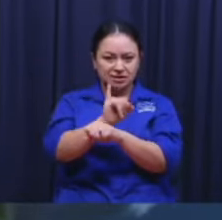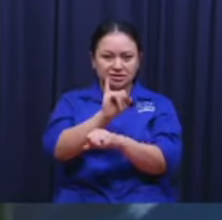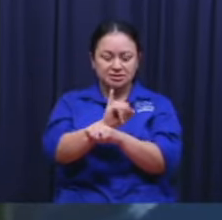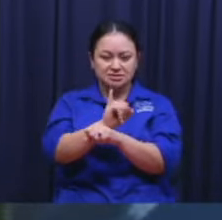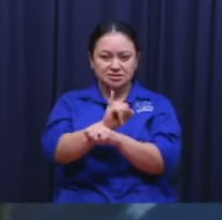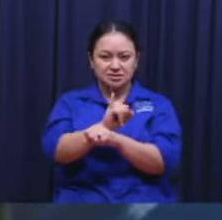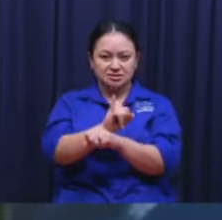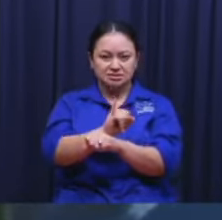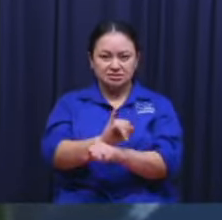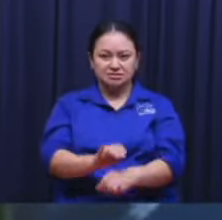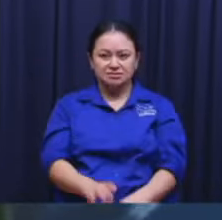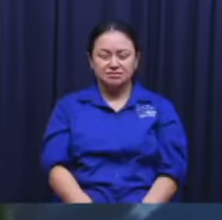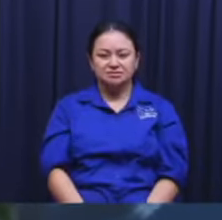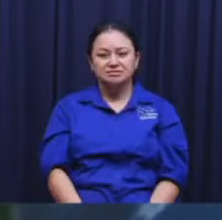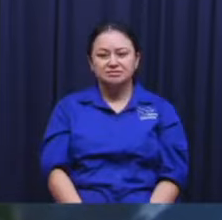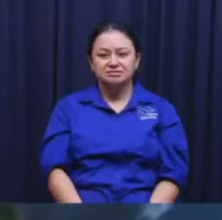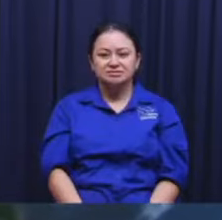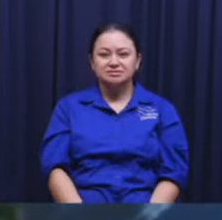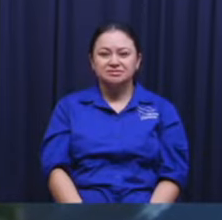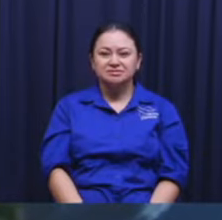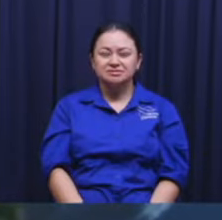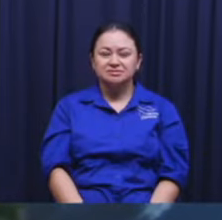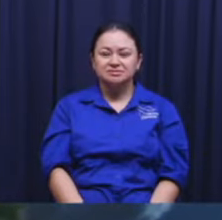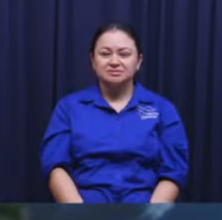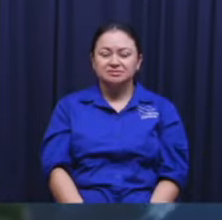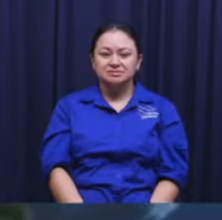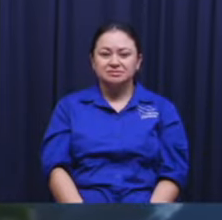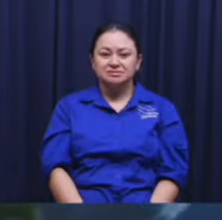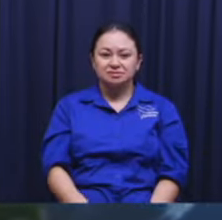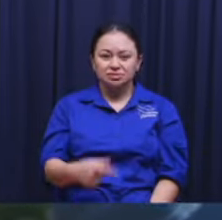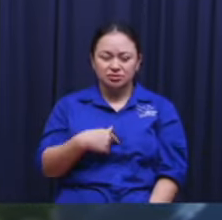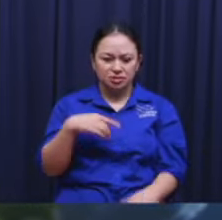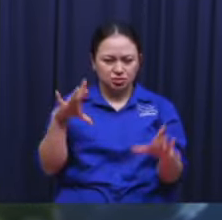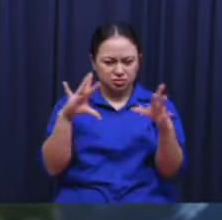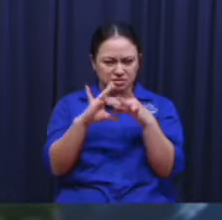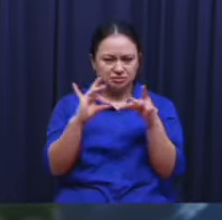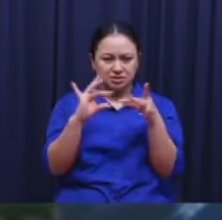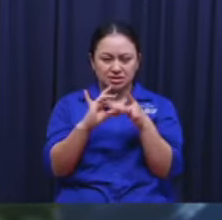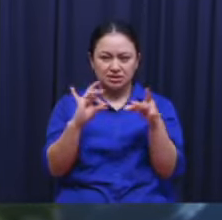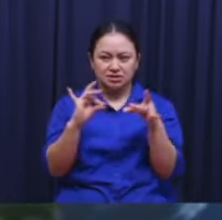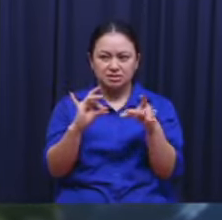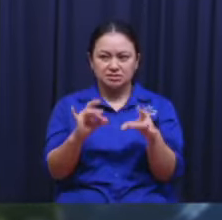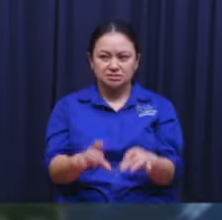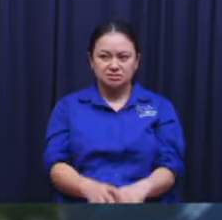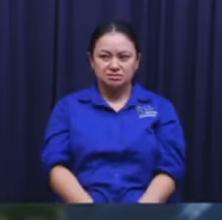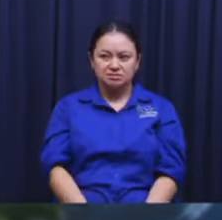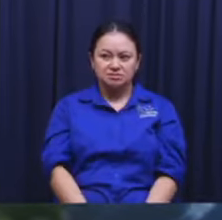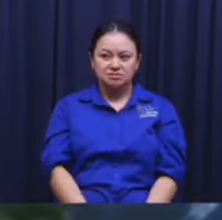demás, bueno, mejor no me pregunto. Le quiero contar. Mire, pues,